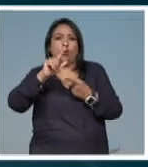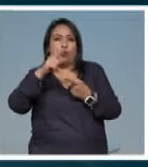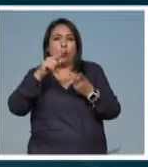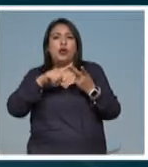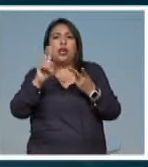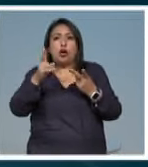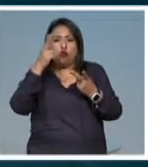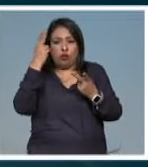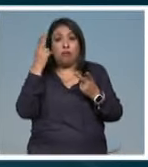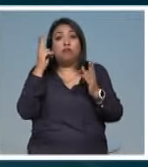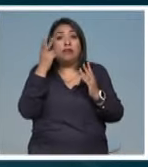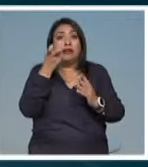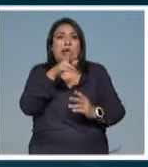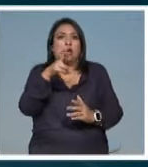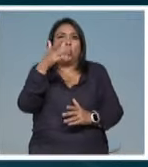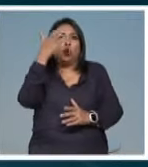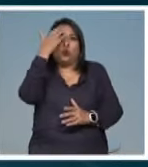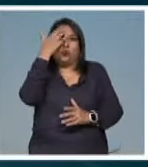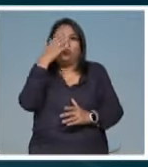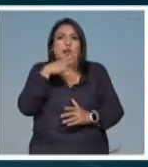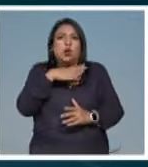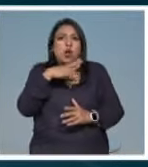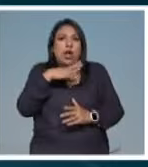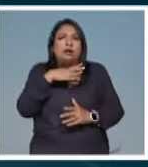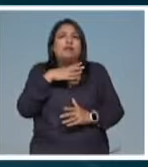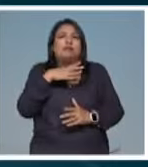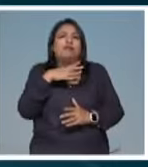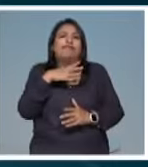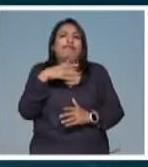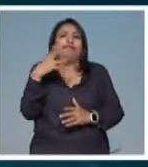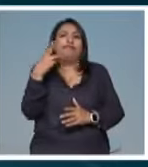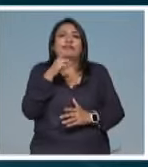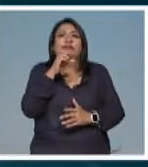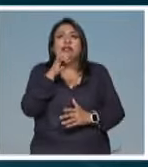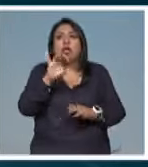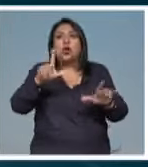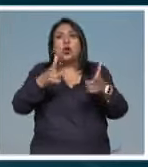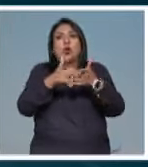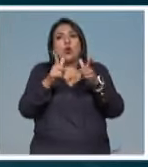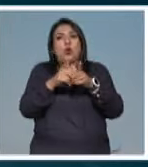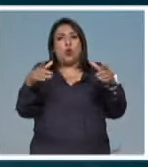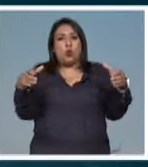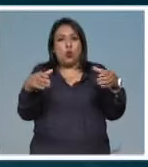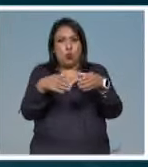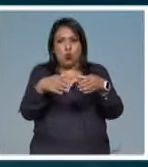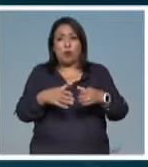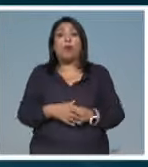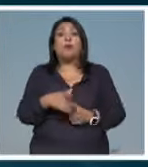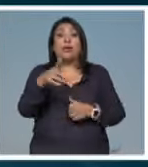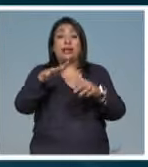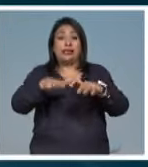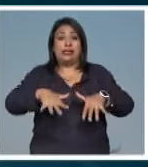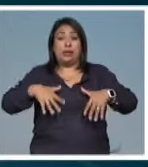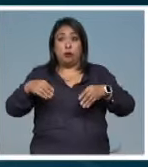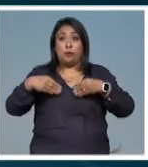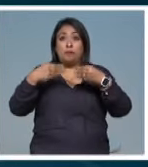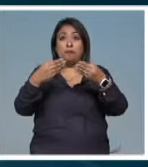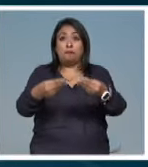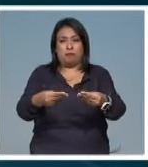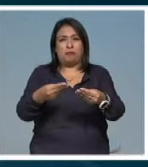en la UNAM, pero creo que es un reconocimiento que tiene necesariamente que hacerse colectivamente. La ceremonia de entrega